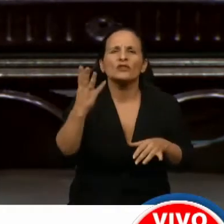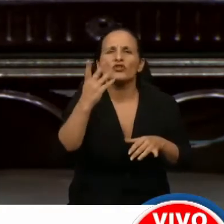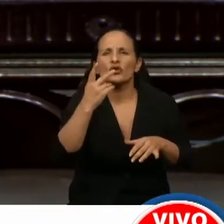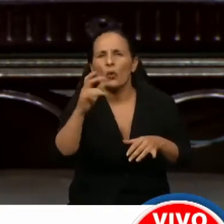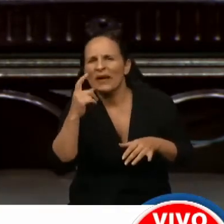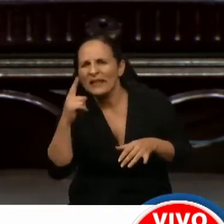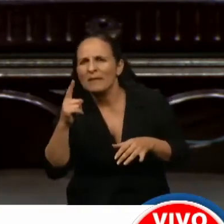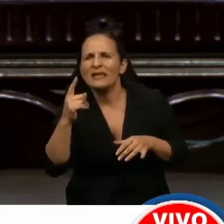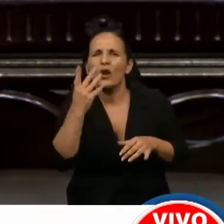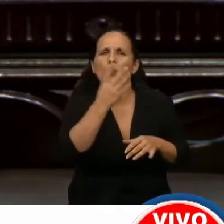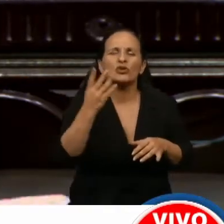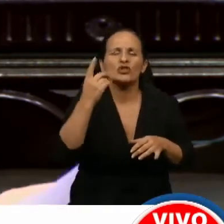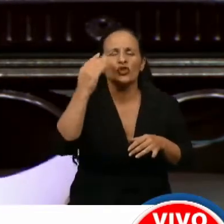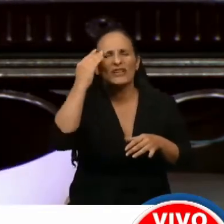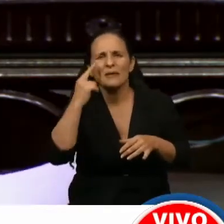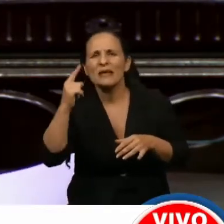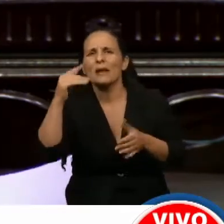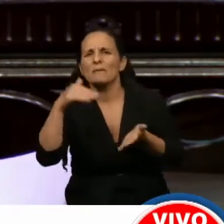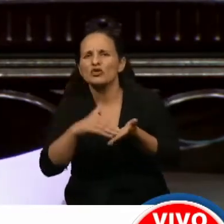420.000 o 415.000 millones de pesos.